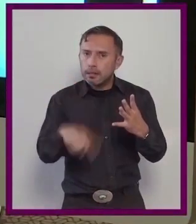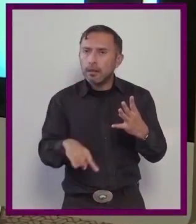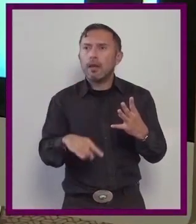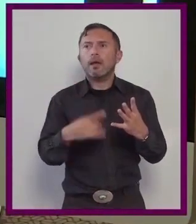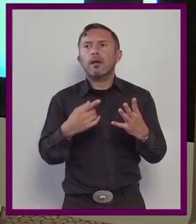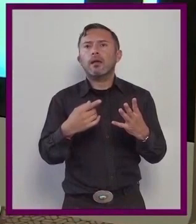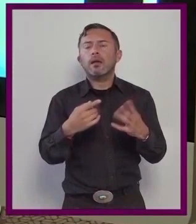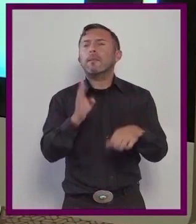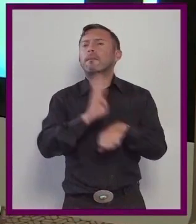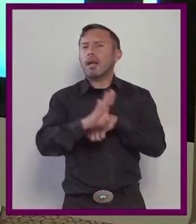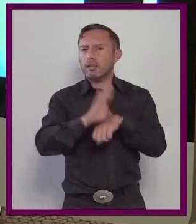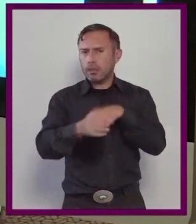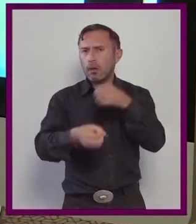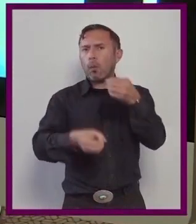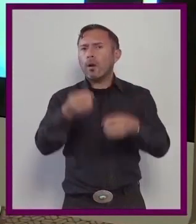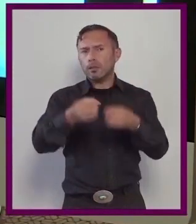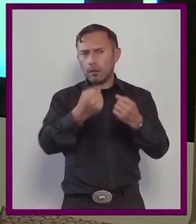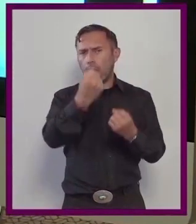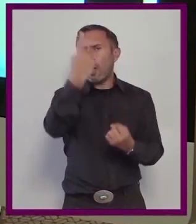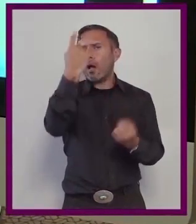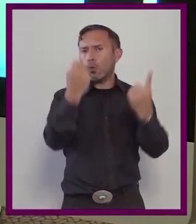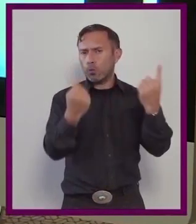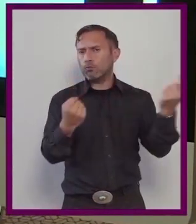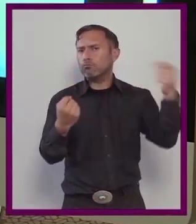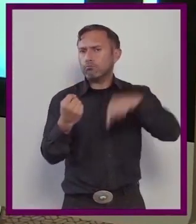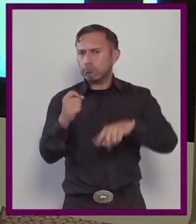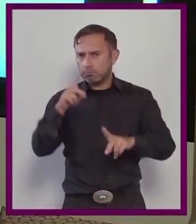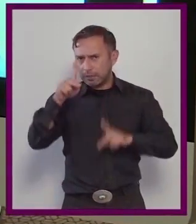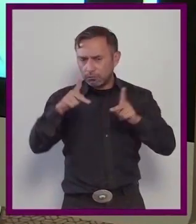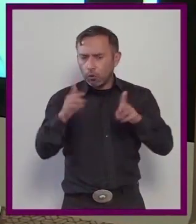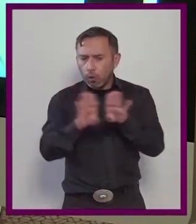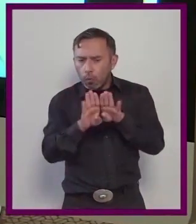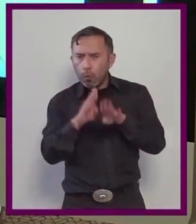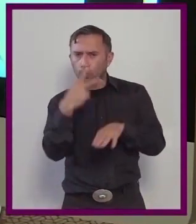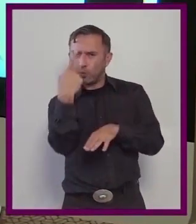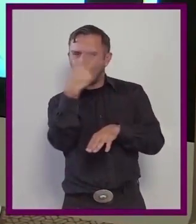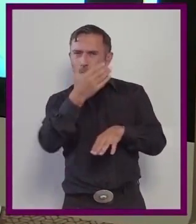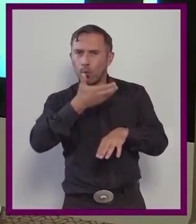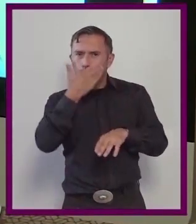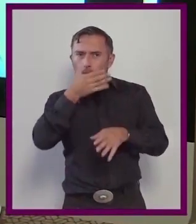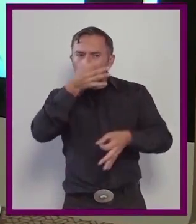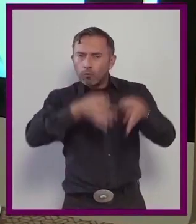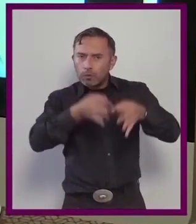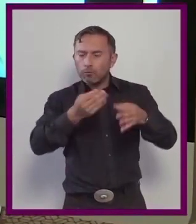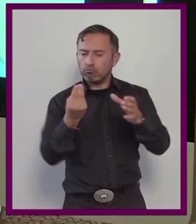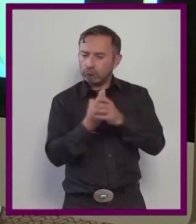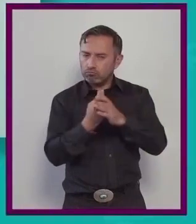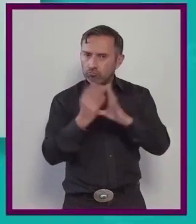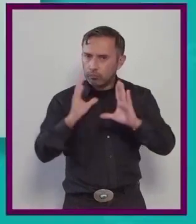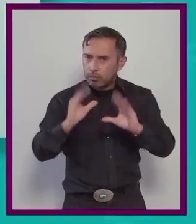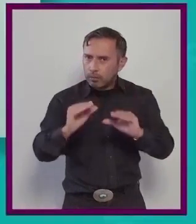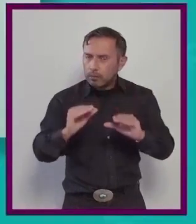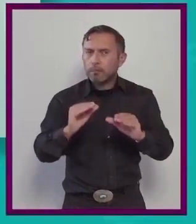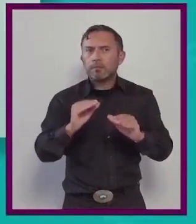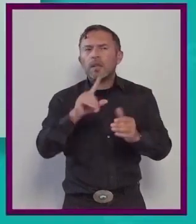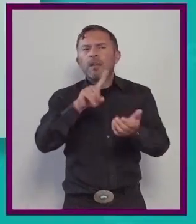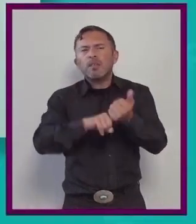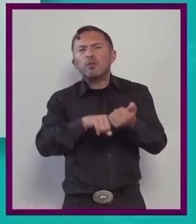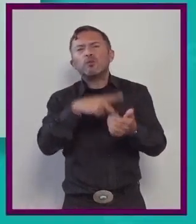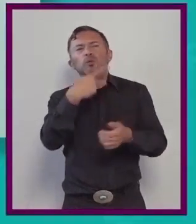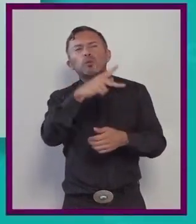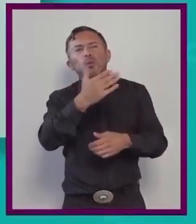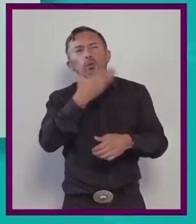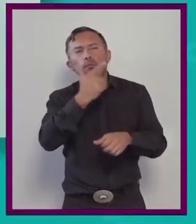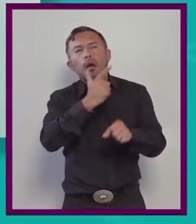Chile y algunos jueces de Brasil vinieron a capacitarnos de cómo se estaban llevando a cabo sus audiencias, cuáles eran